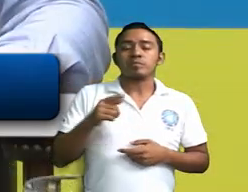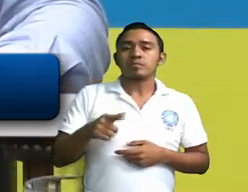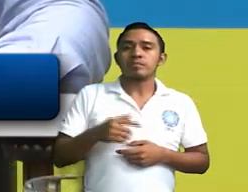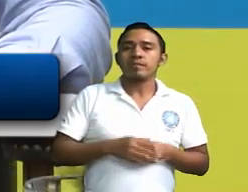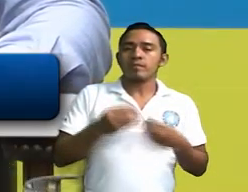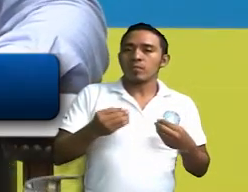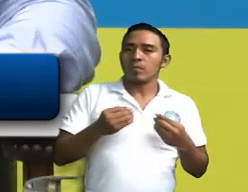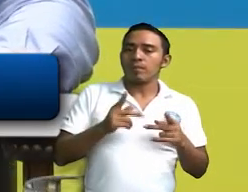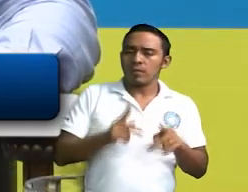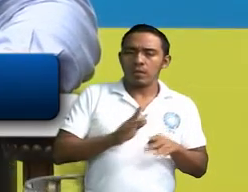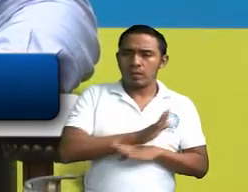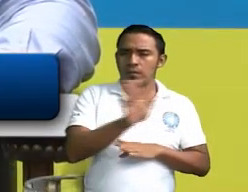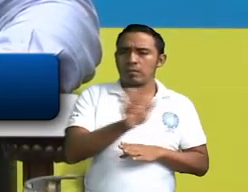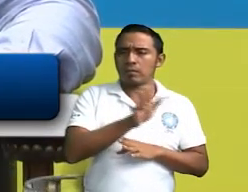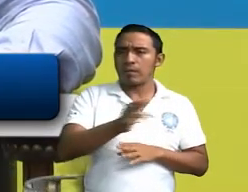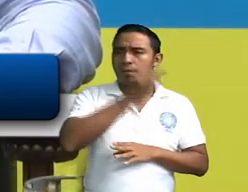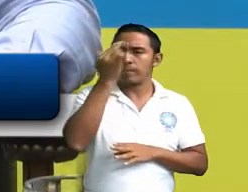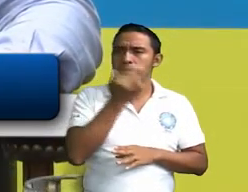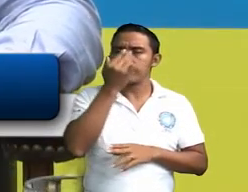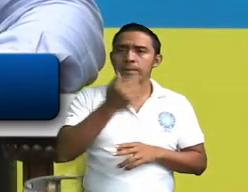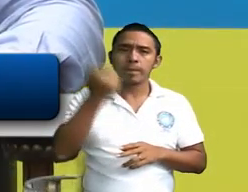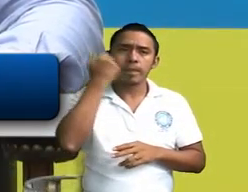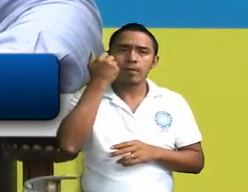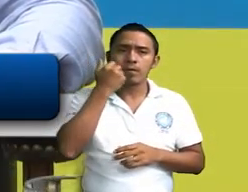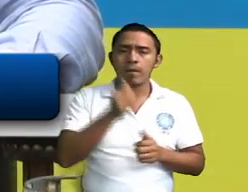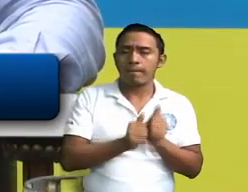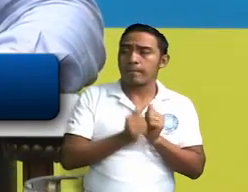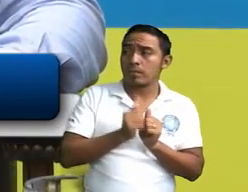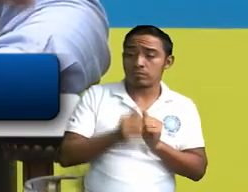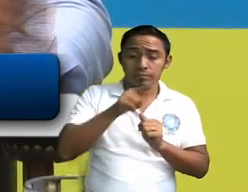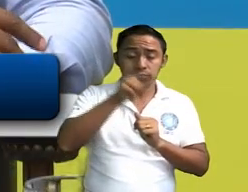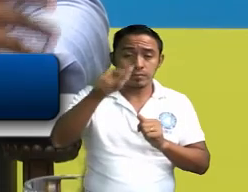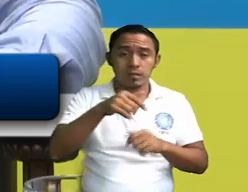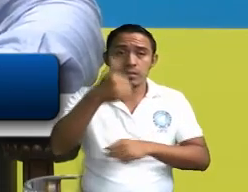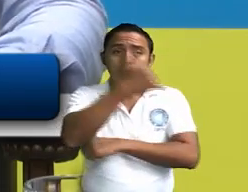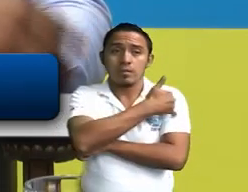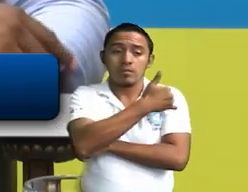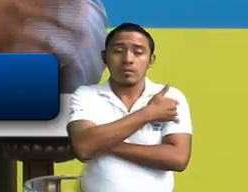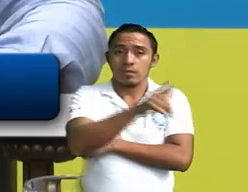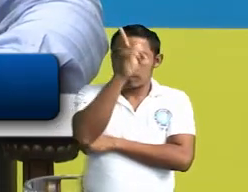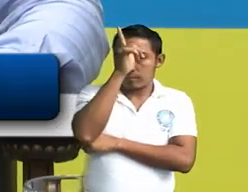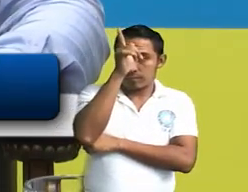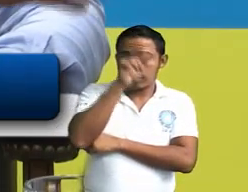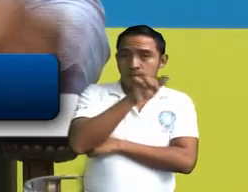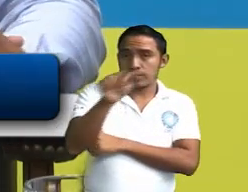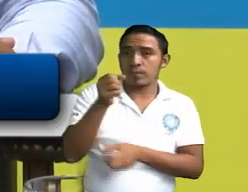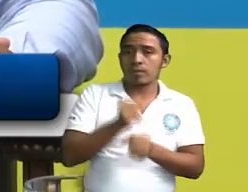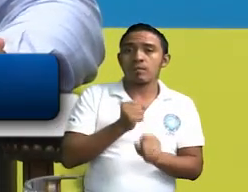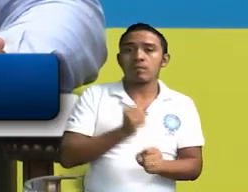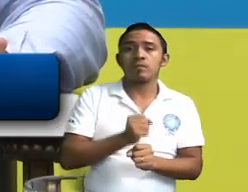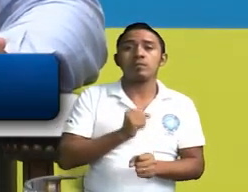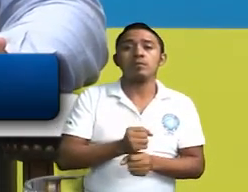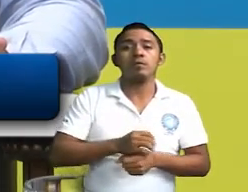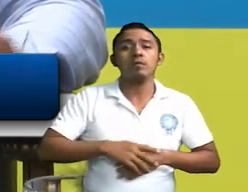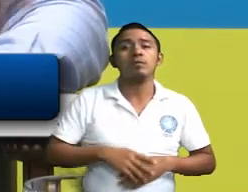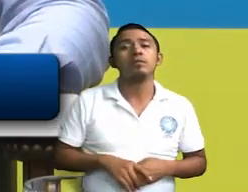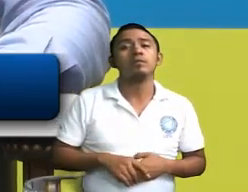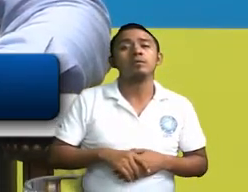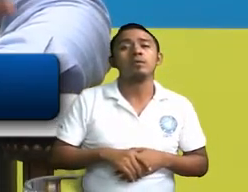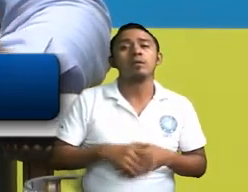consulta, doctor, por lesiones o enfermedades en la cadera en el Hospital Alemán Nicaragüense, que es donde usted atiende